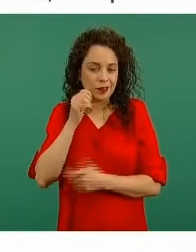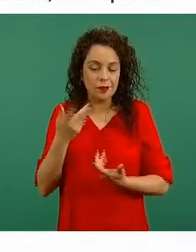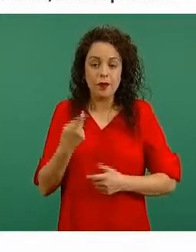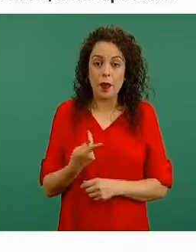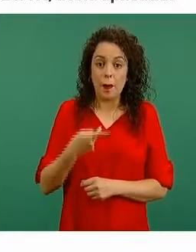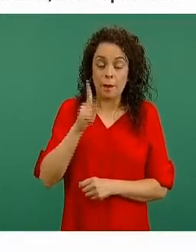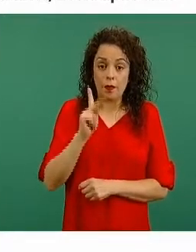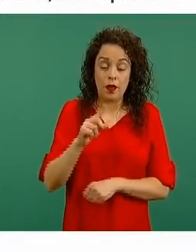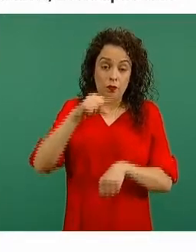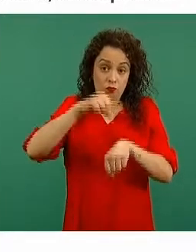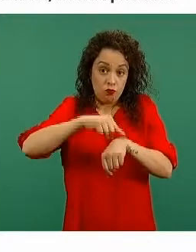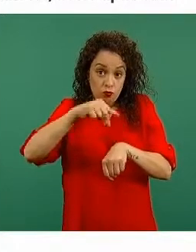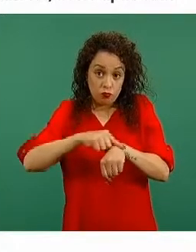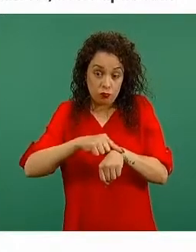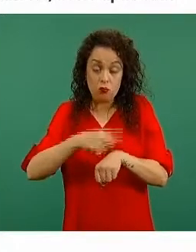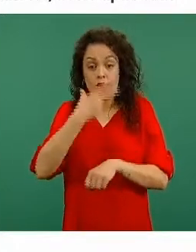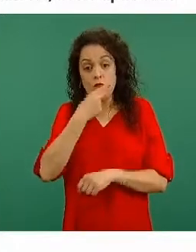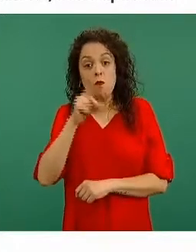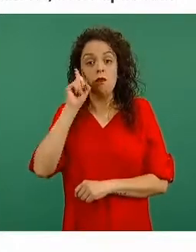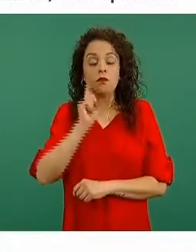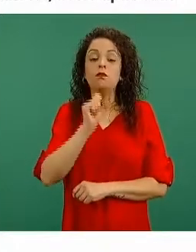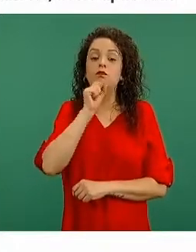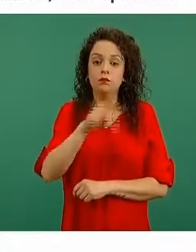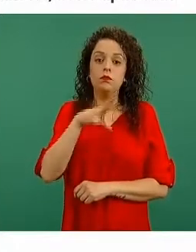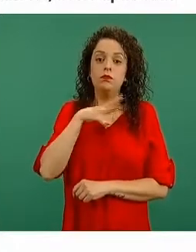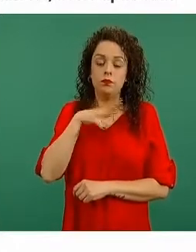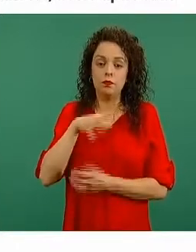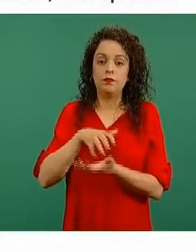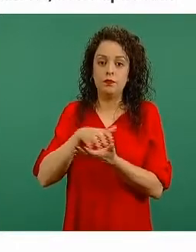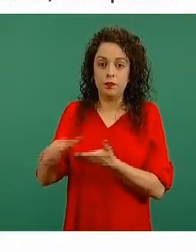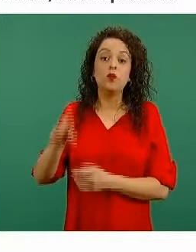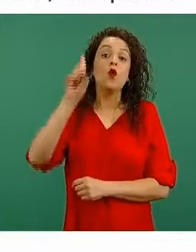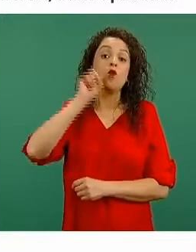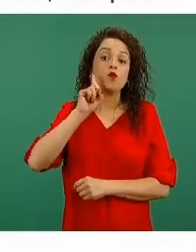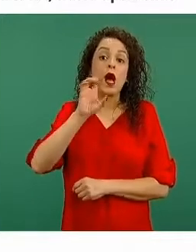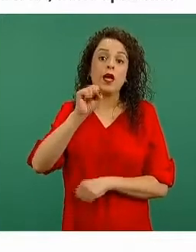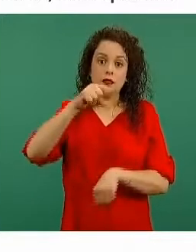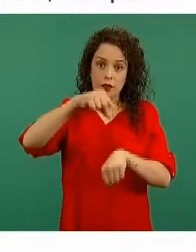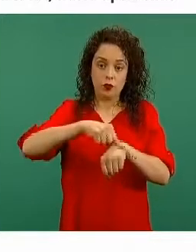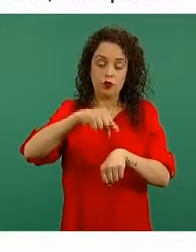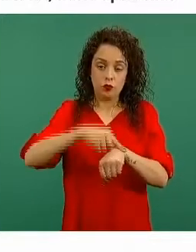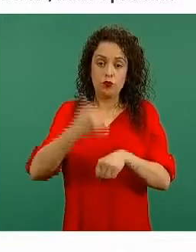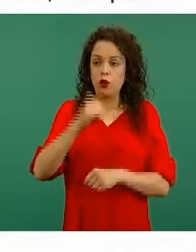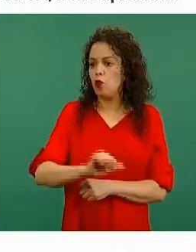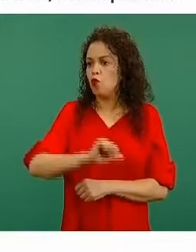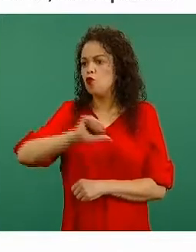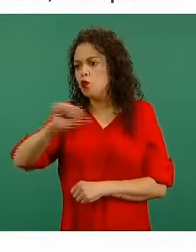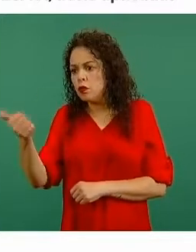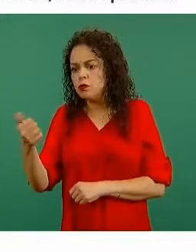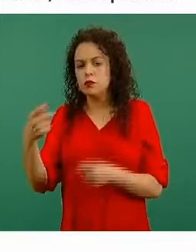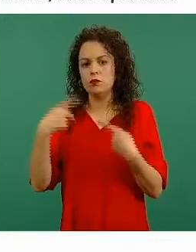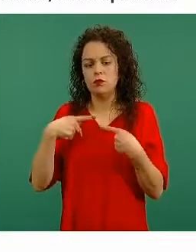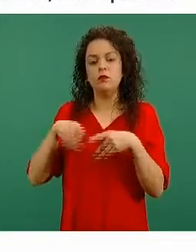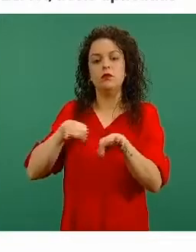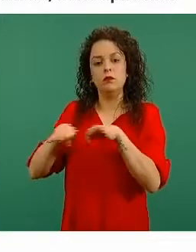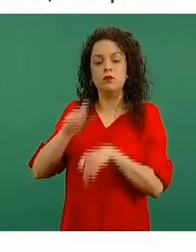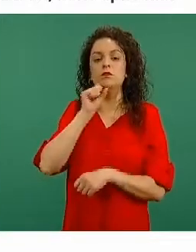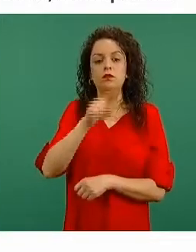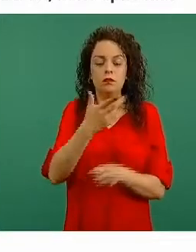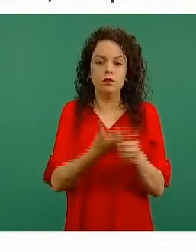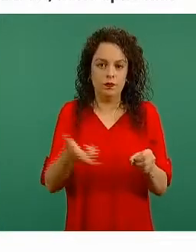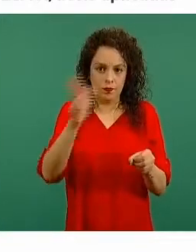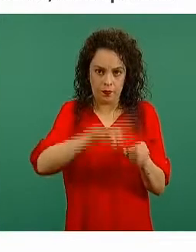las médicas y médicos hay una proporción importante de médicas y otro personal también que participa en las unidades